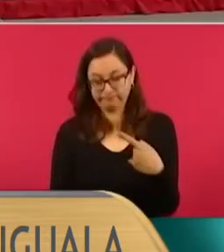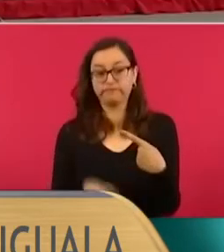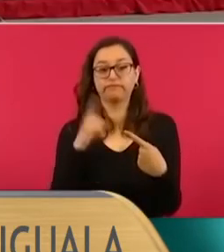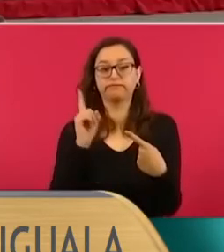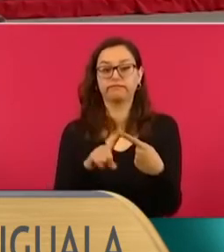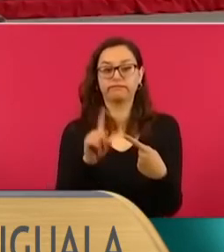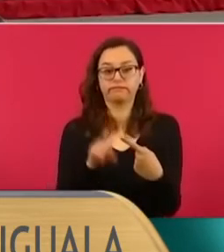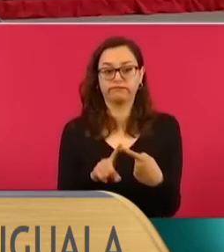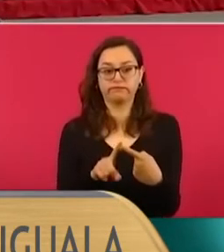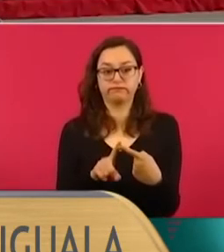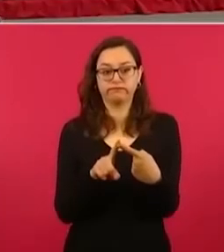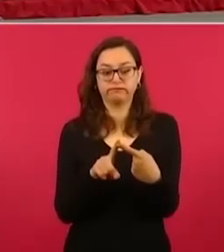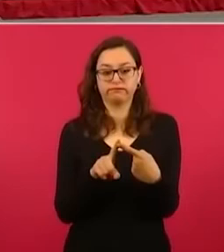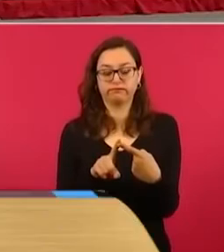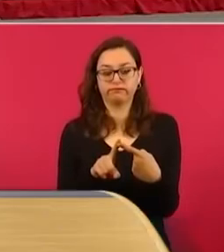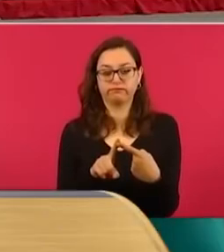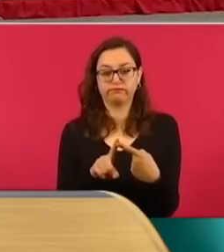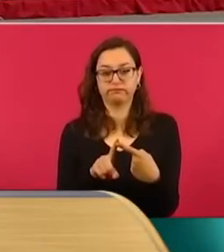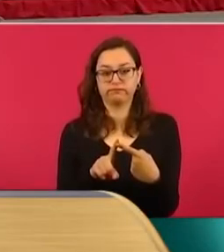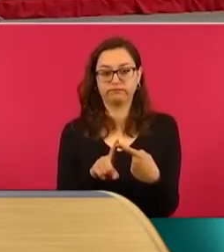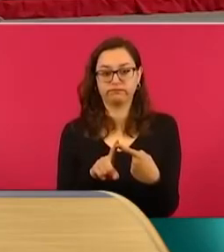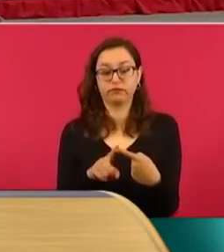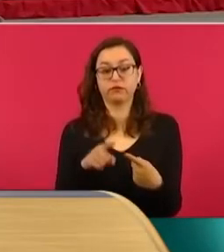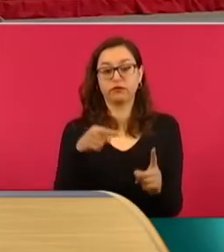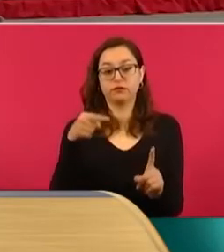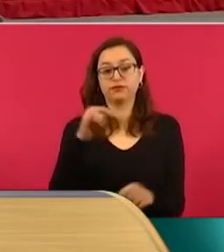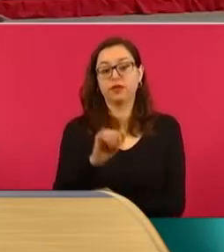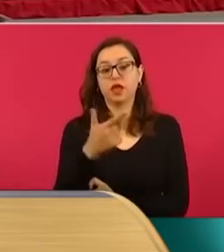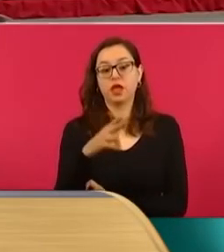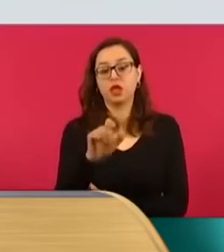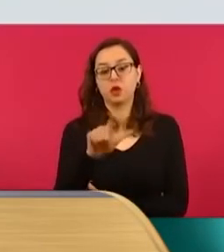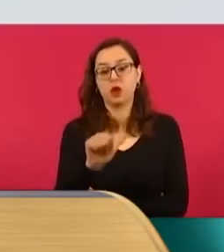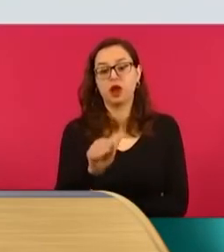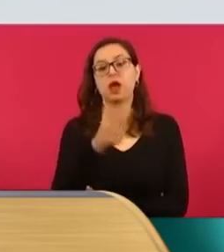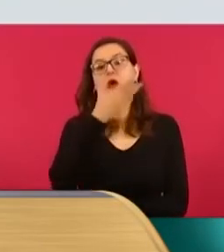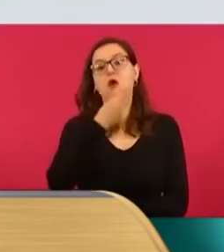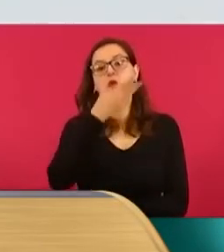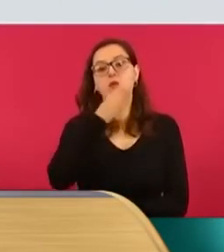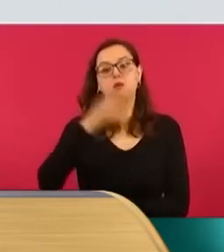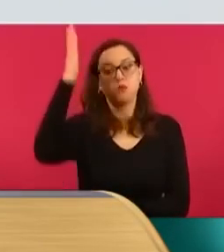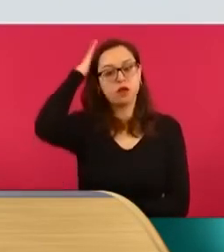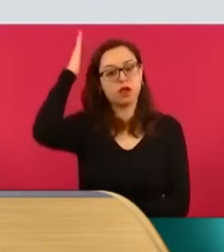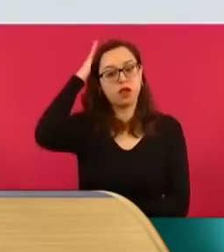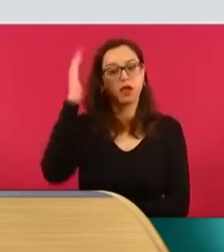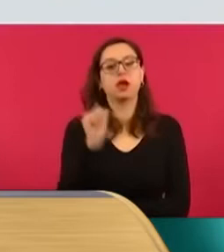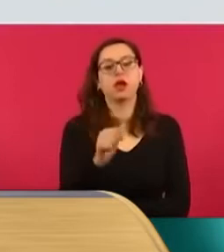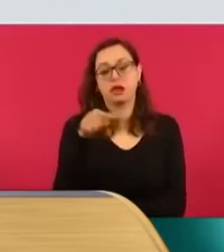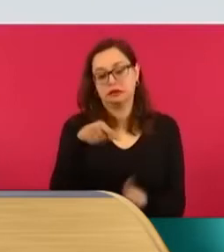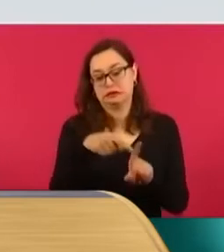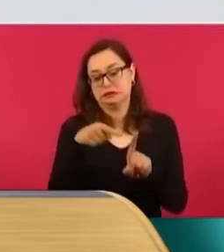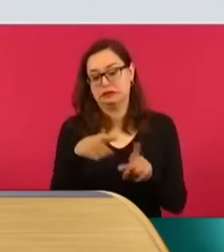La desaparición y el homicidio del dirigente social en Iguala, Arturo Hernández Cardona, el 3 de junio de